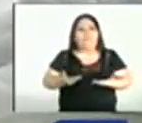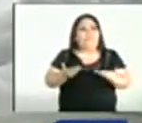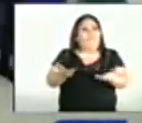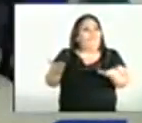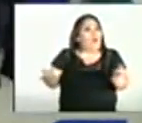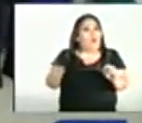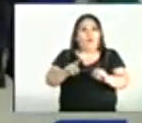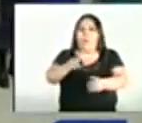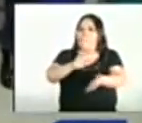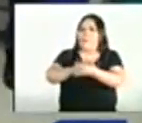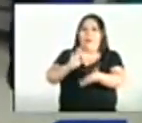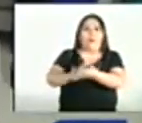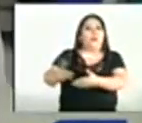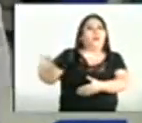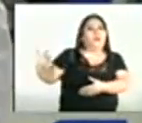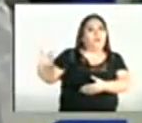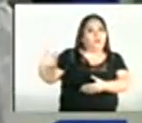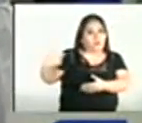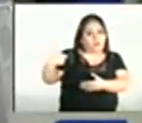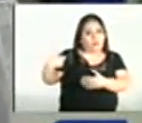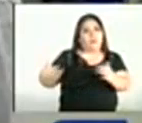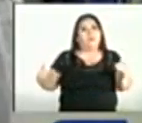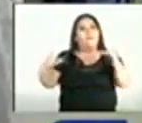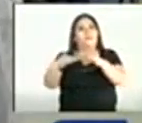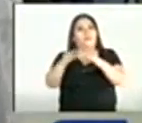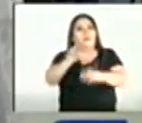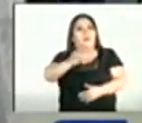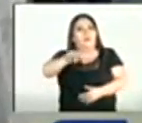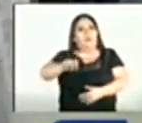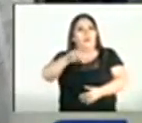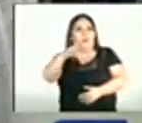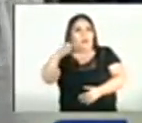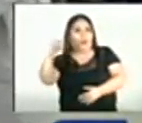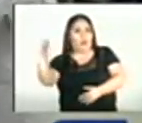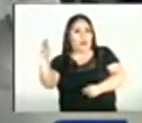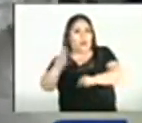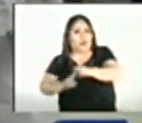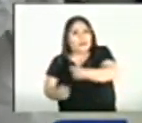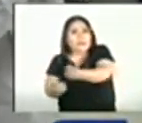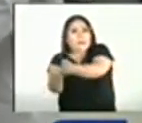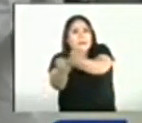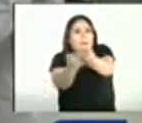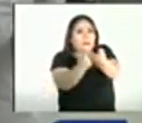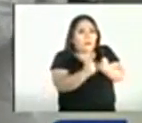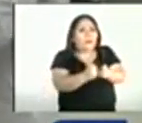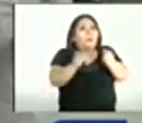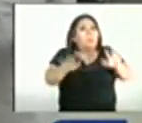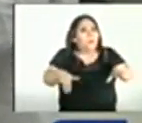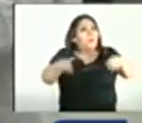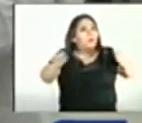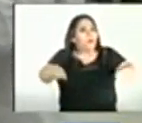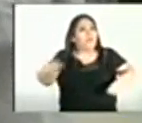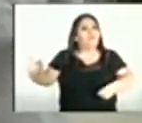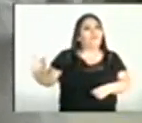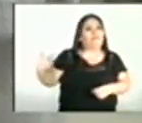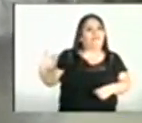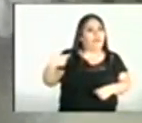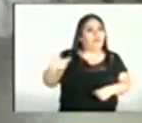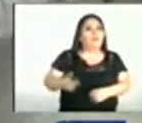gratuitas a través del mecanismo junto con casi 2000 millones de dólares en apoyo crítico para convertir las vacunas en